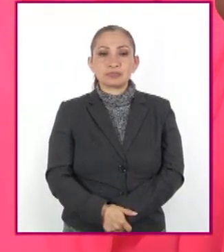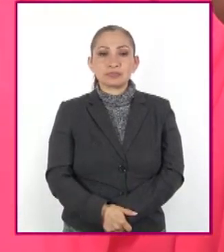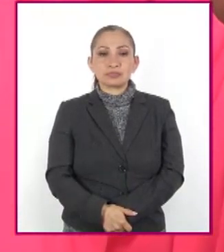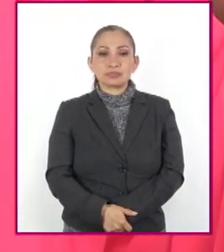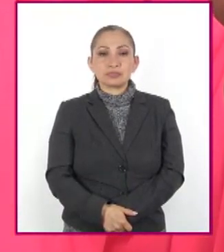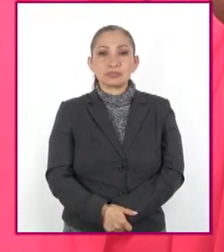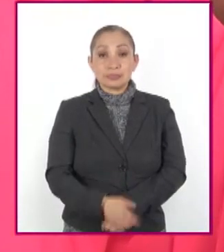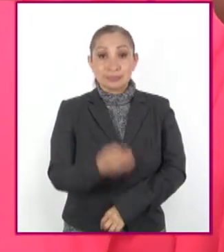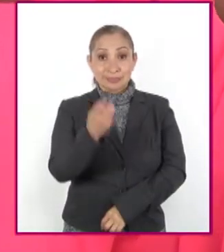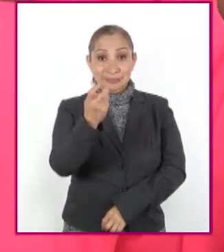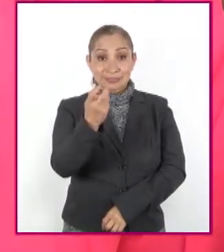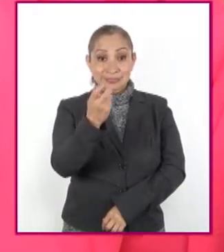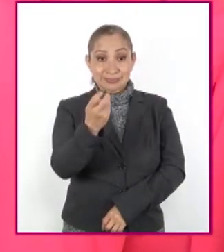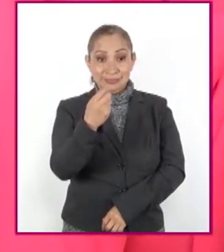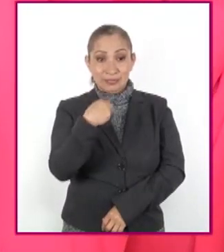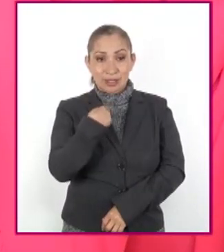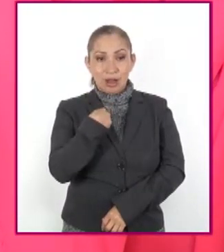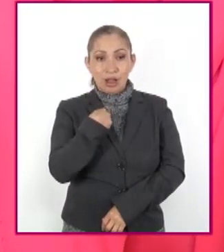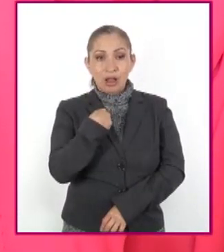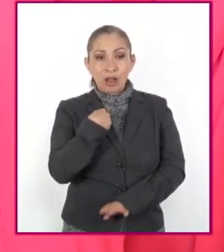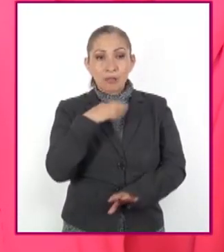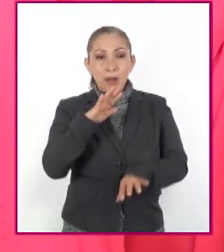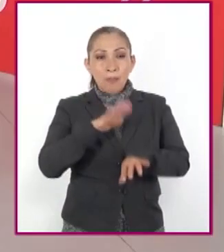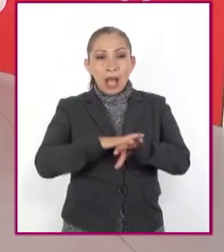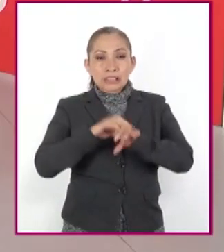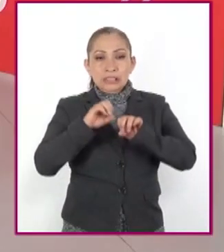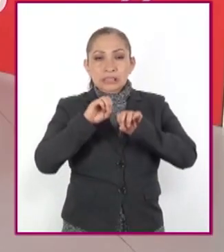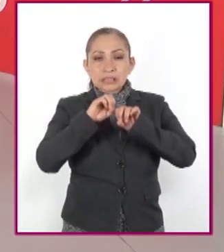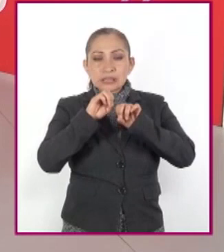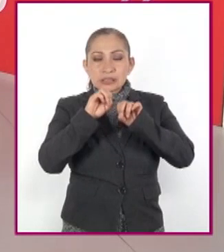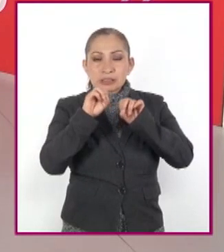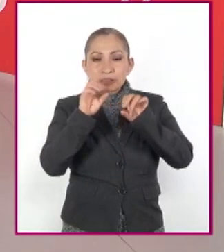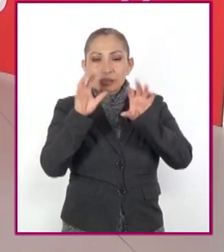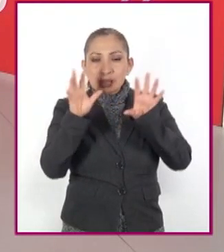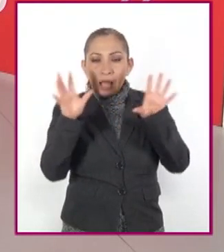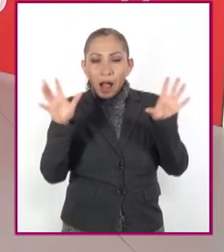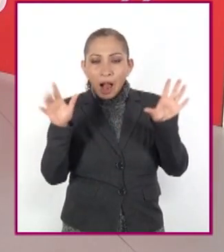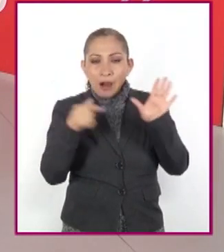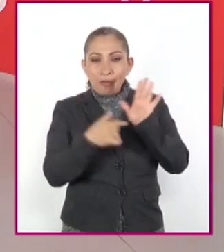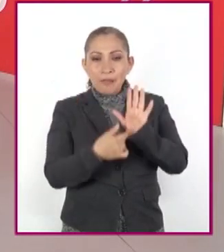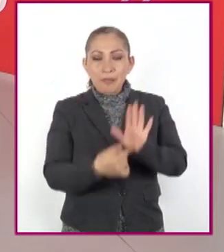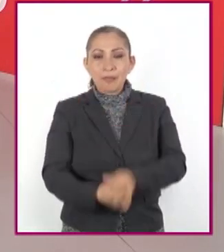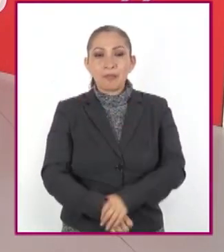Precisamente dejar más claro